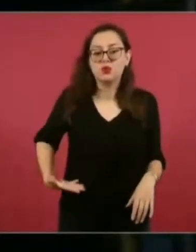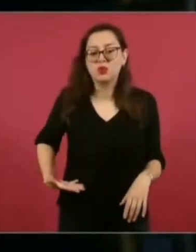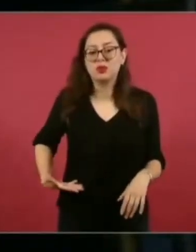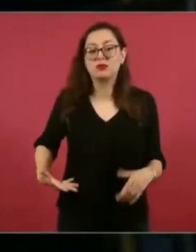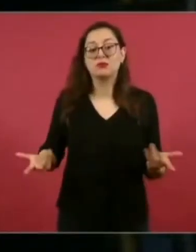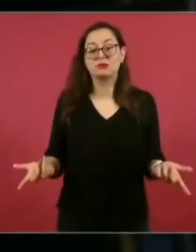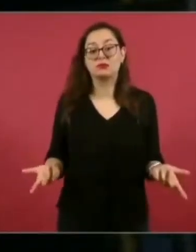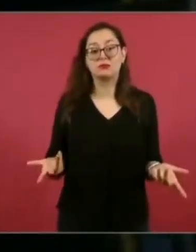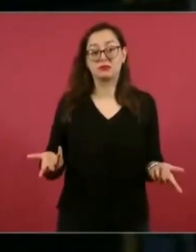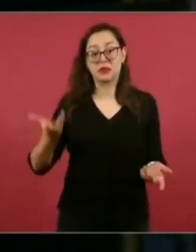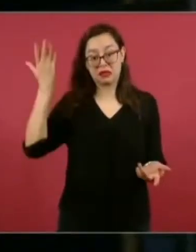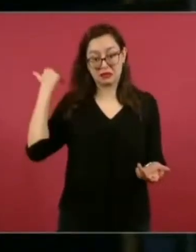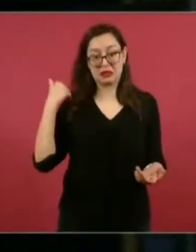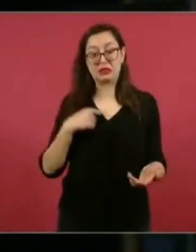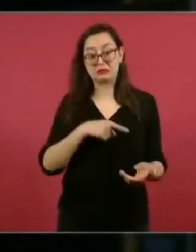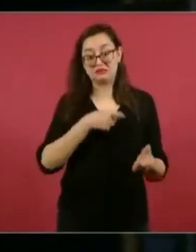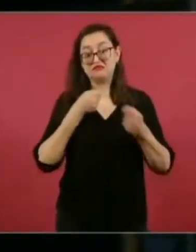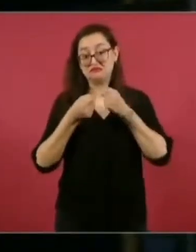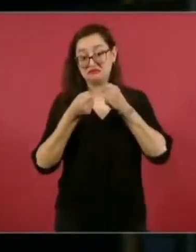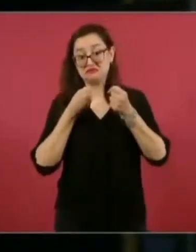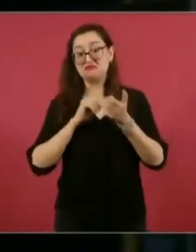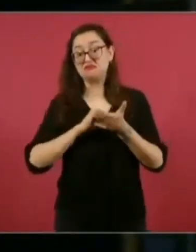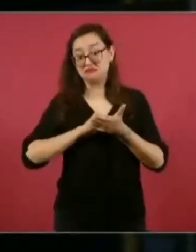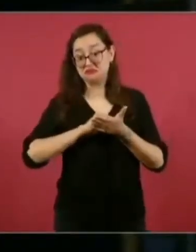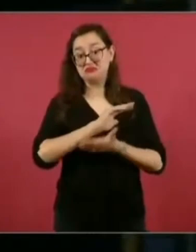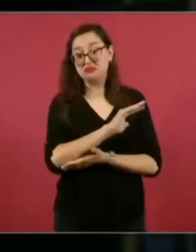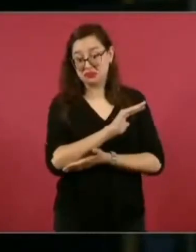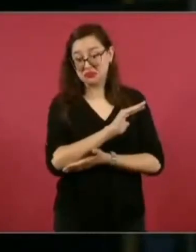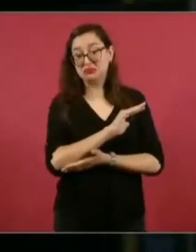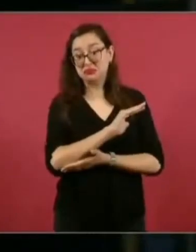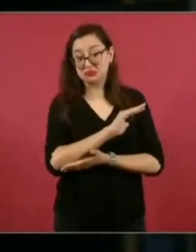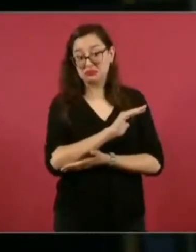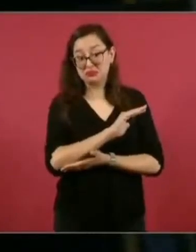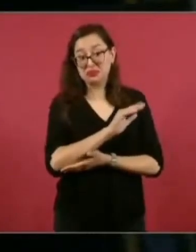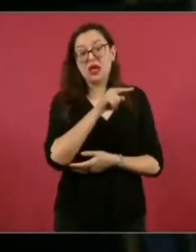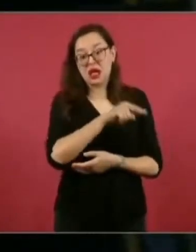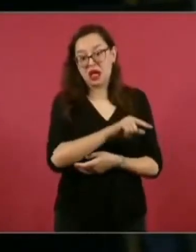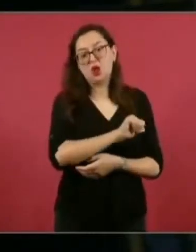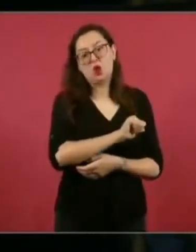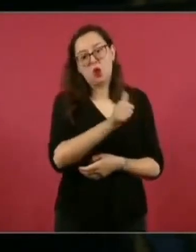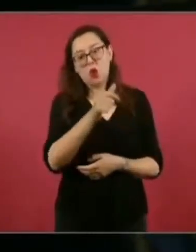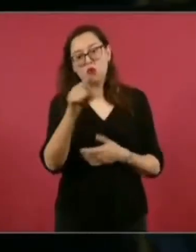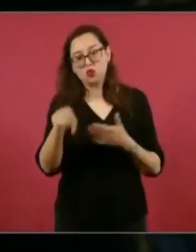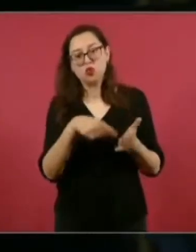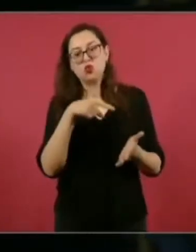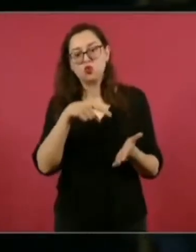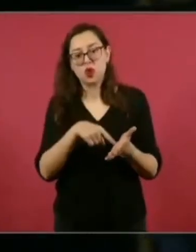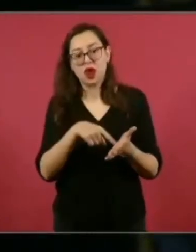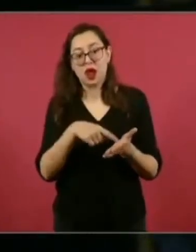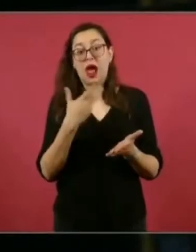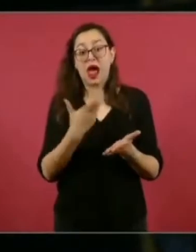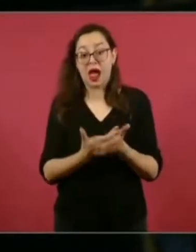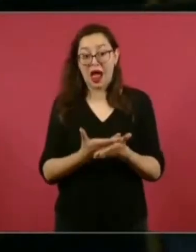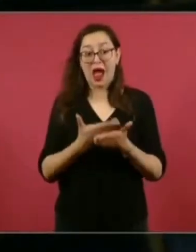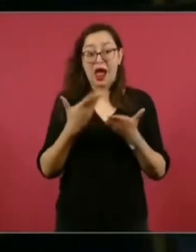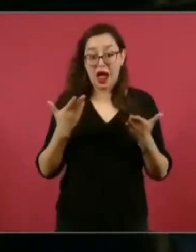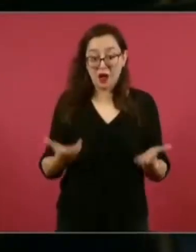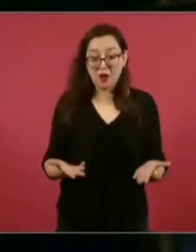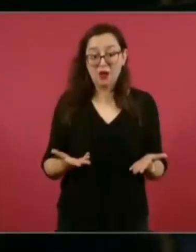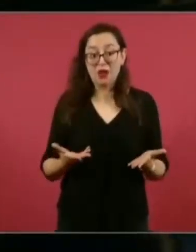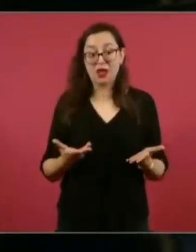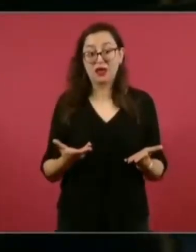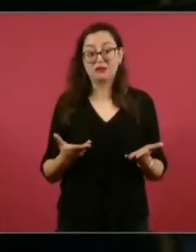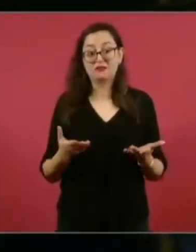sin empleo, pero el reportero finalmente logró ubicarse en otros espacios y ahora lo acompaña finalmente en el último tema